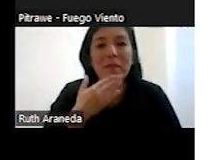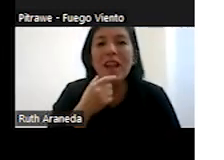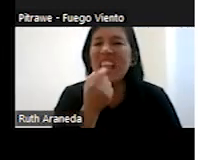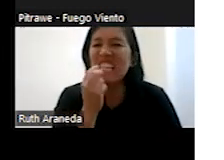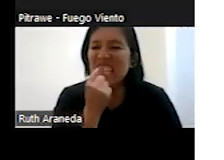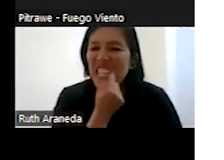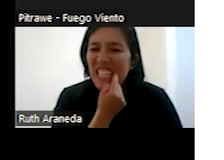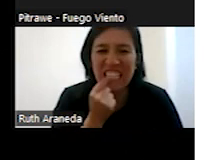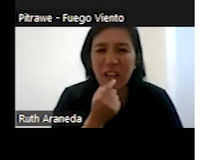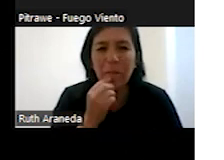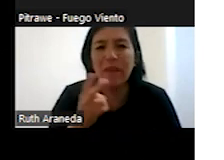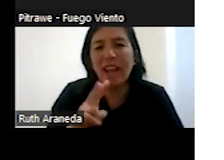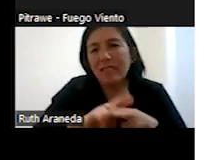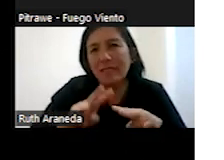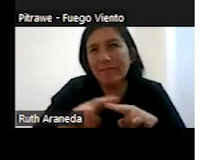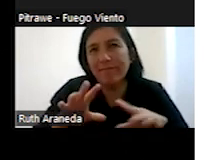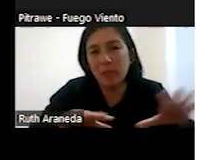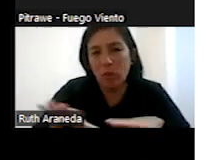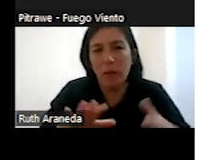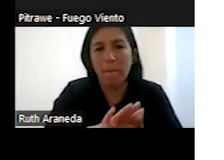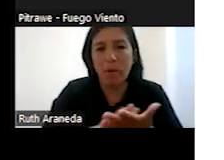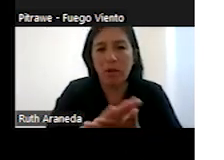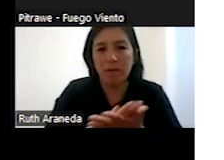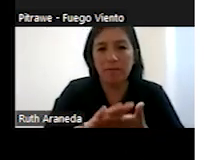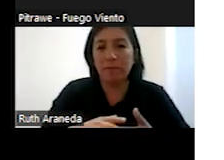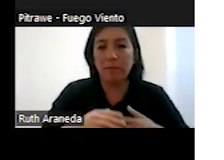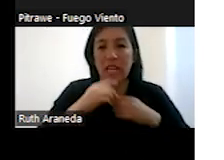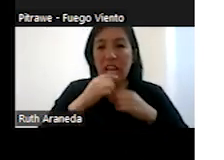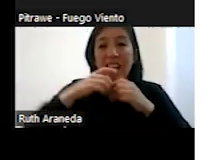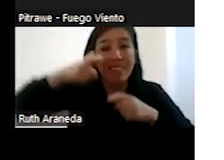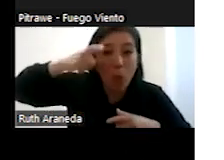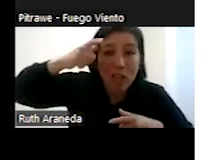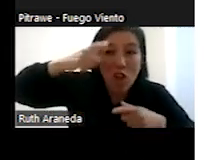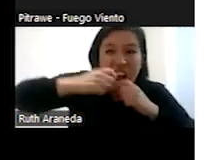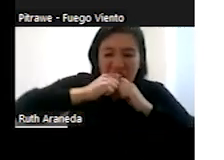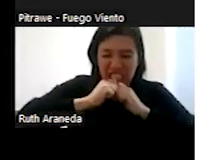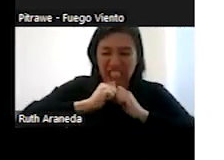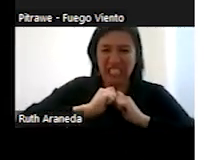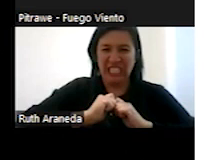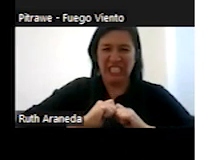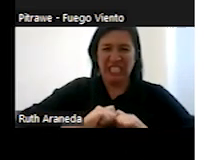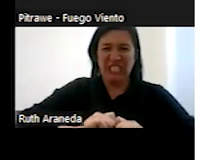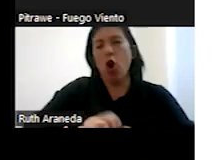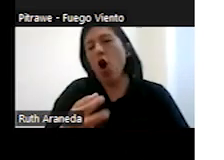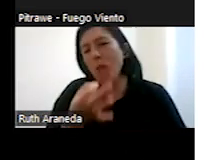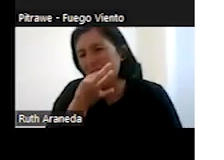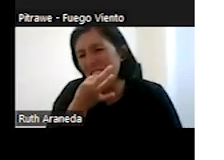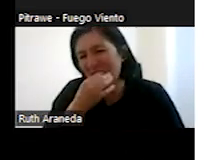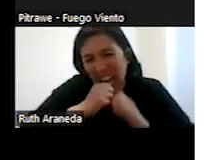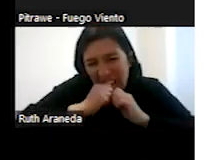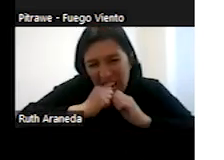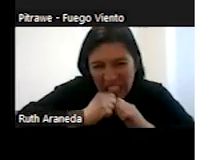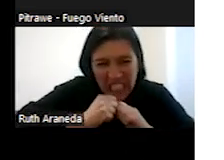para realizar actividades, por ejemplo, con ablandamiento de cuero, la sujeción de alguna fibra vegetal, algún